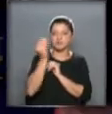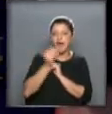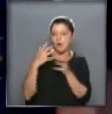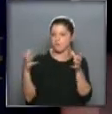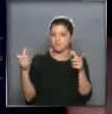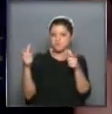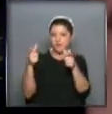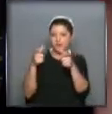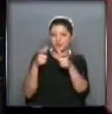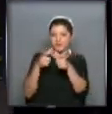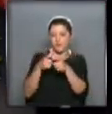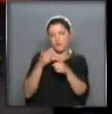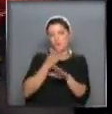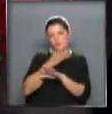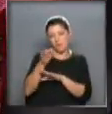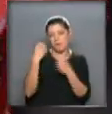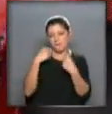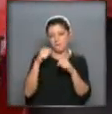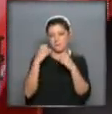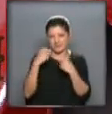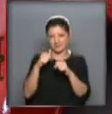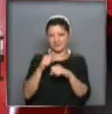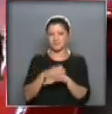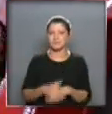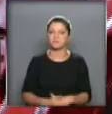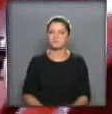cuando es... Ahí le están cantando el nombre, dígalo.